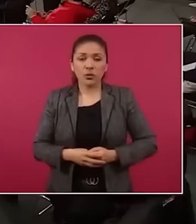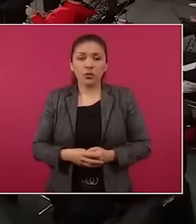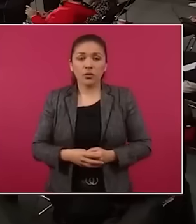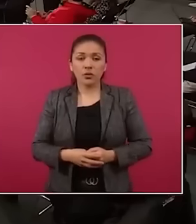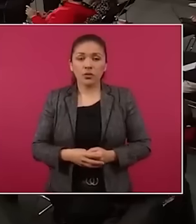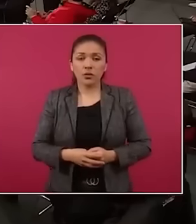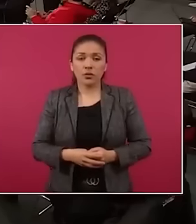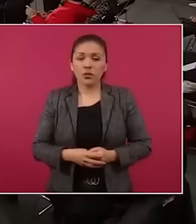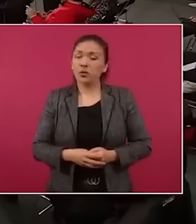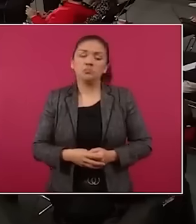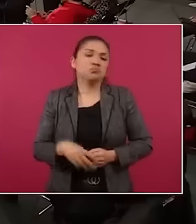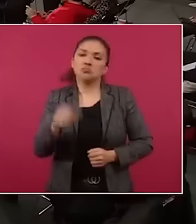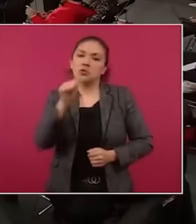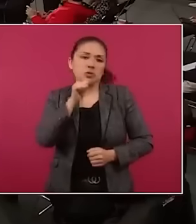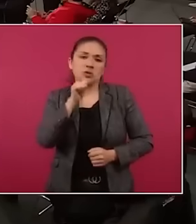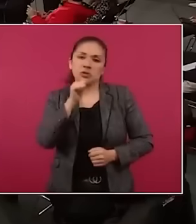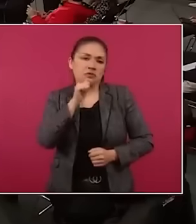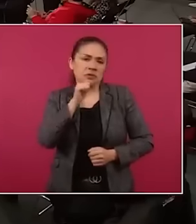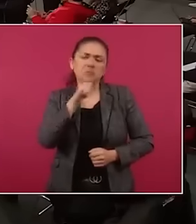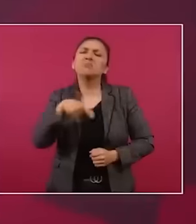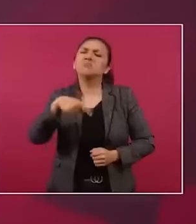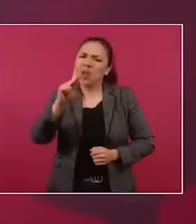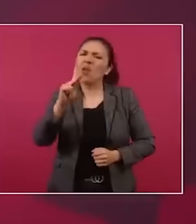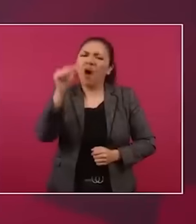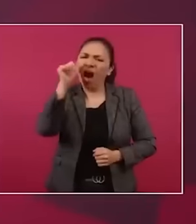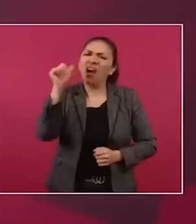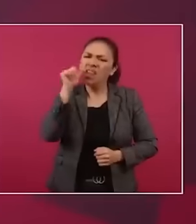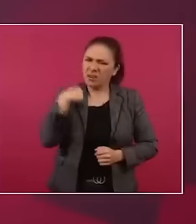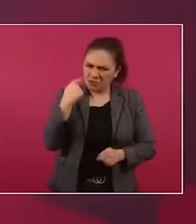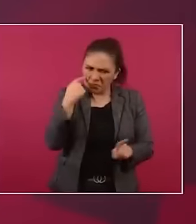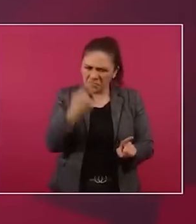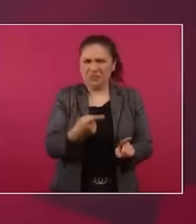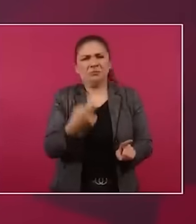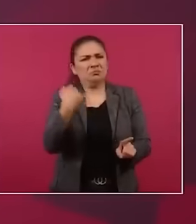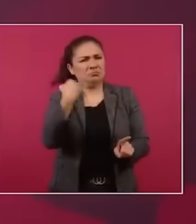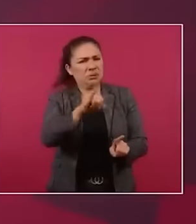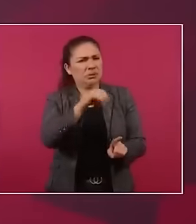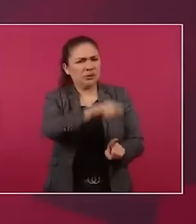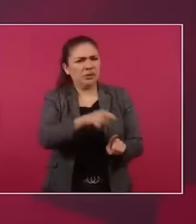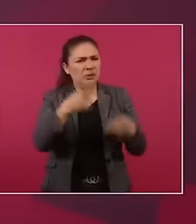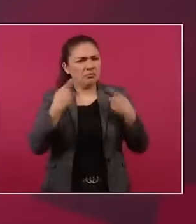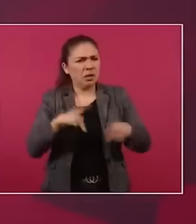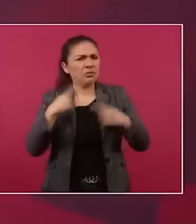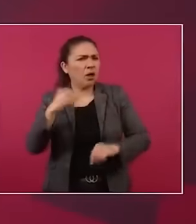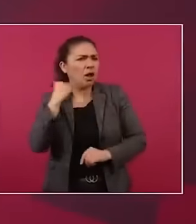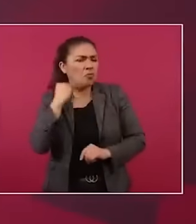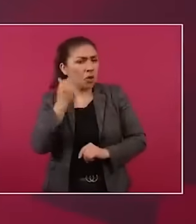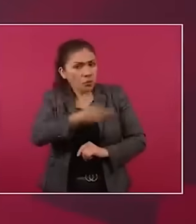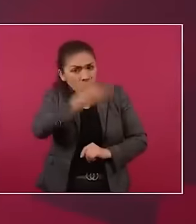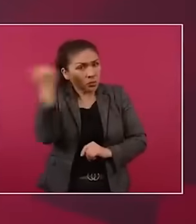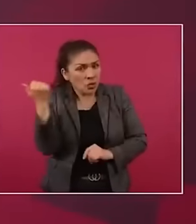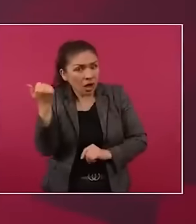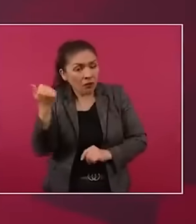No, no todavía. Pero me llamó la atención ayer que no sabía el abogado.